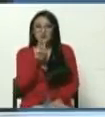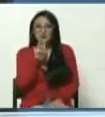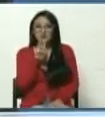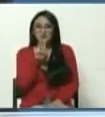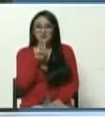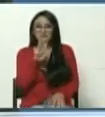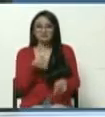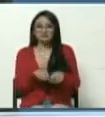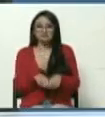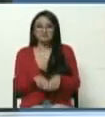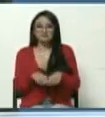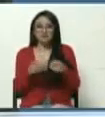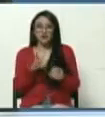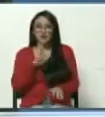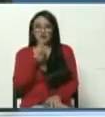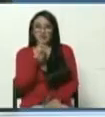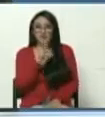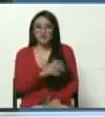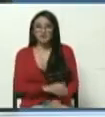tragedia